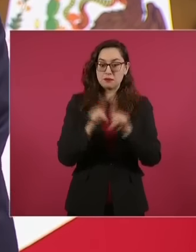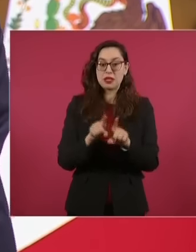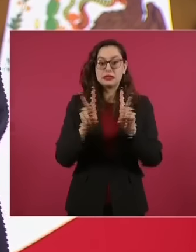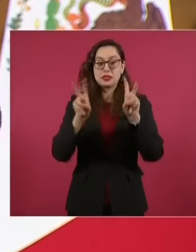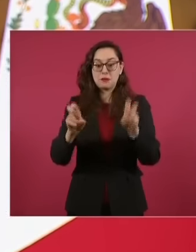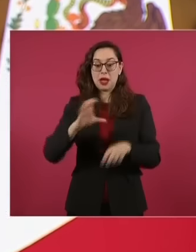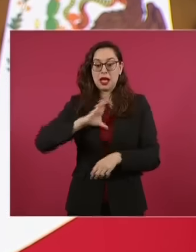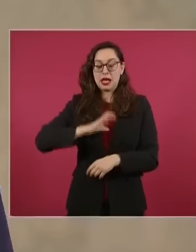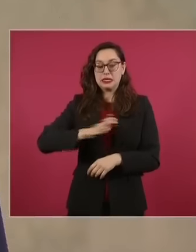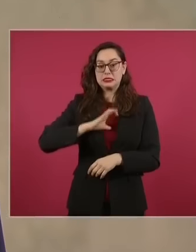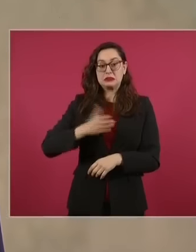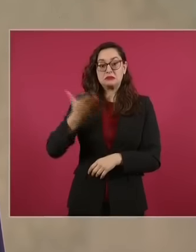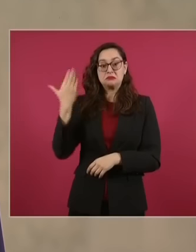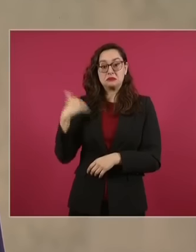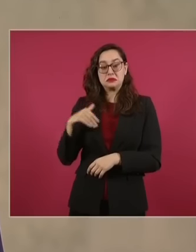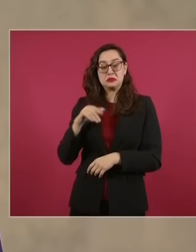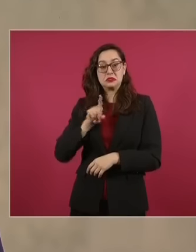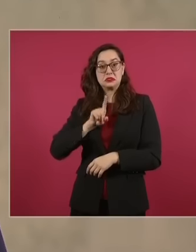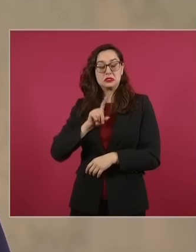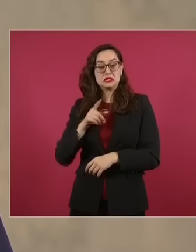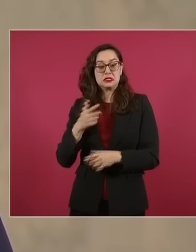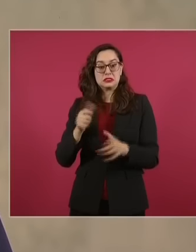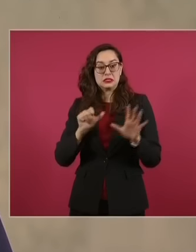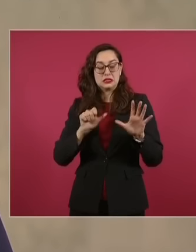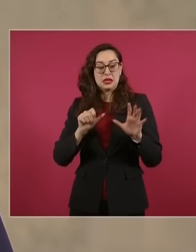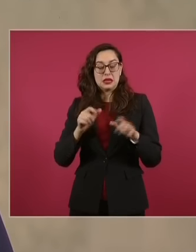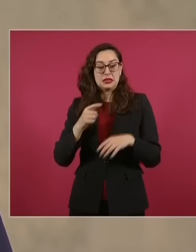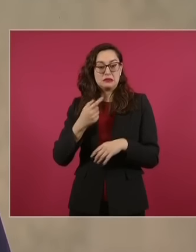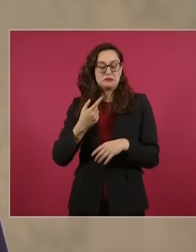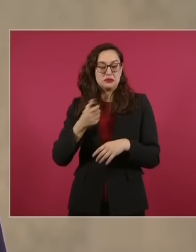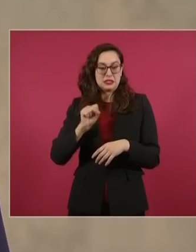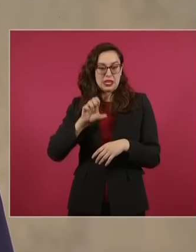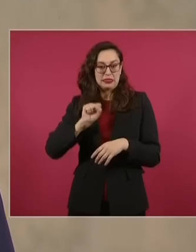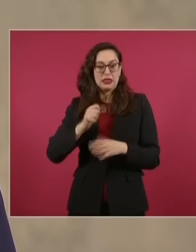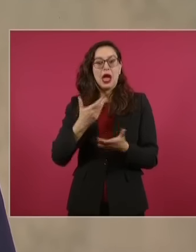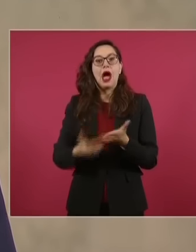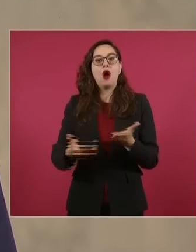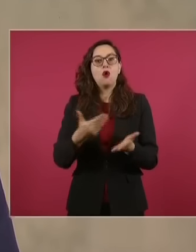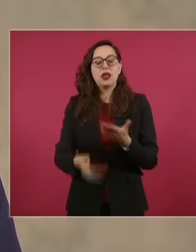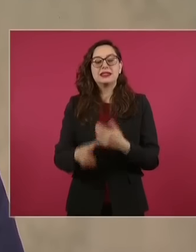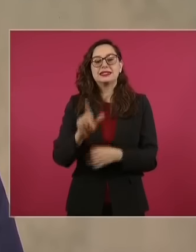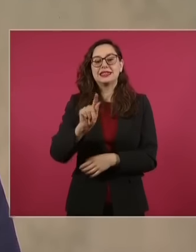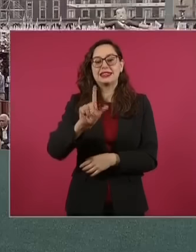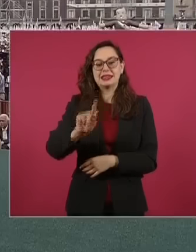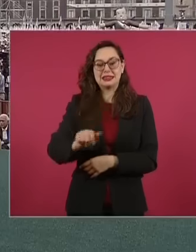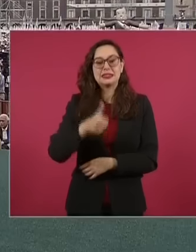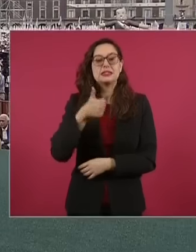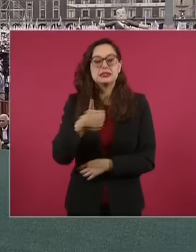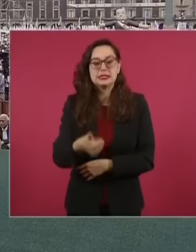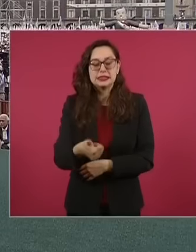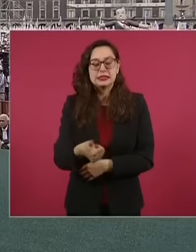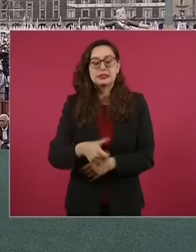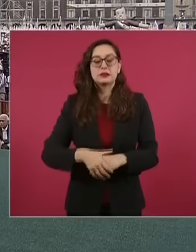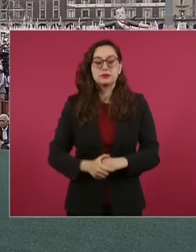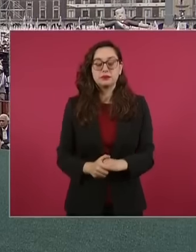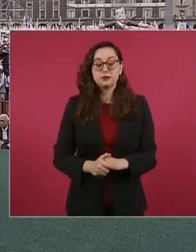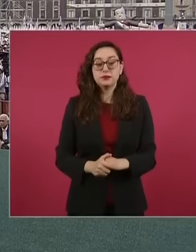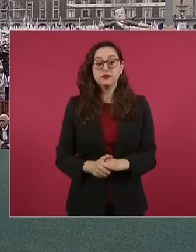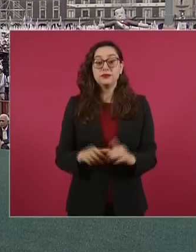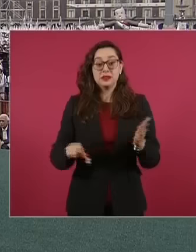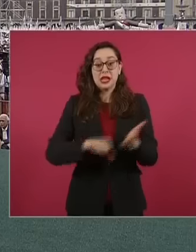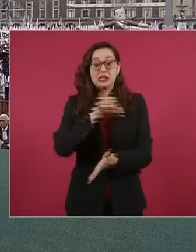que le den la presidencia del partido y pues para los mítines, ¿no? Y para